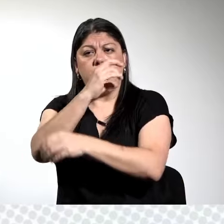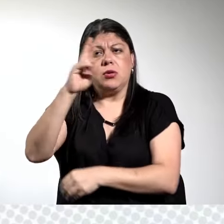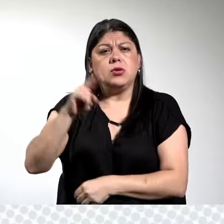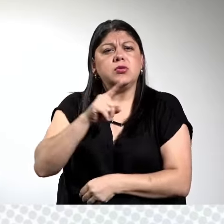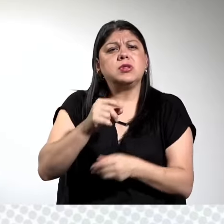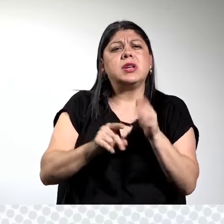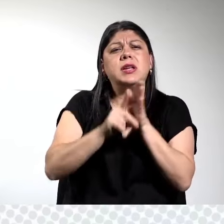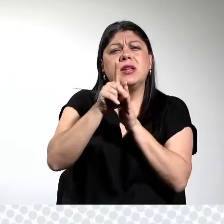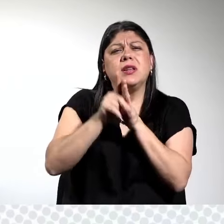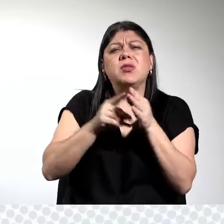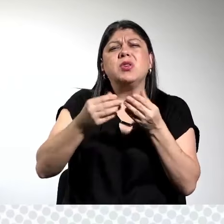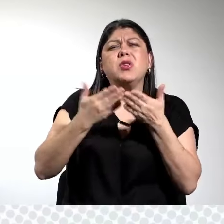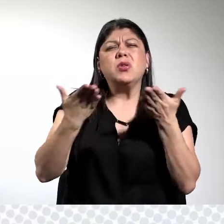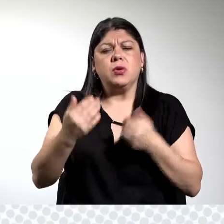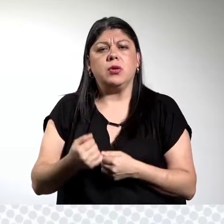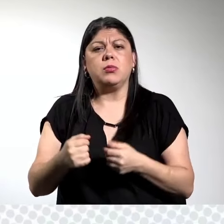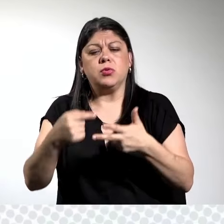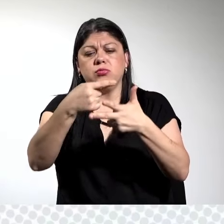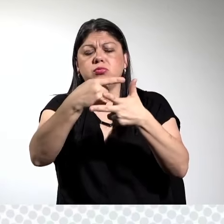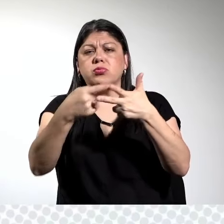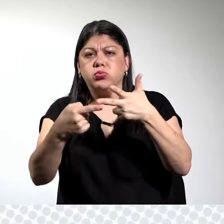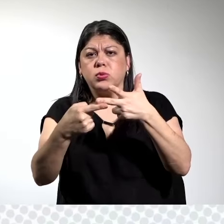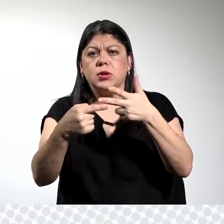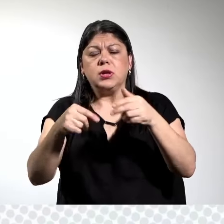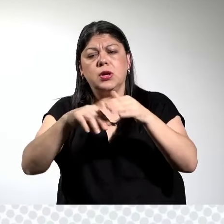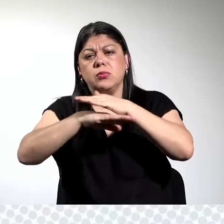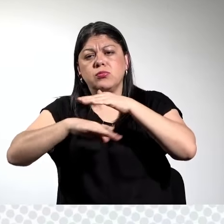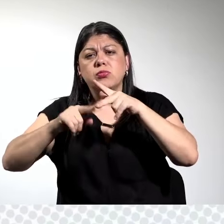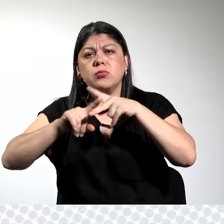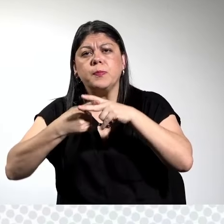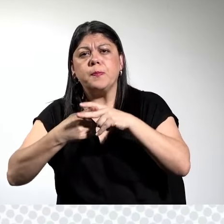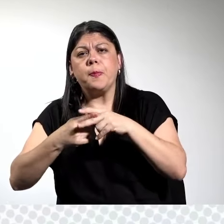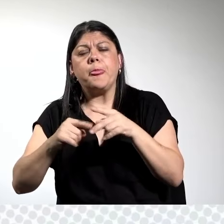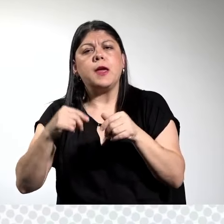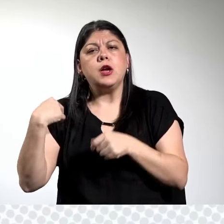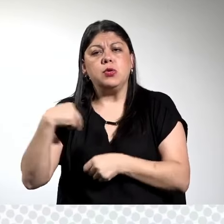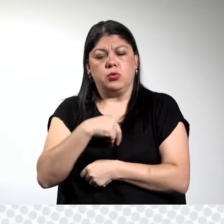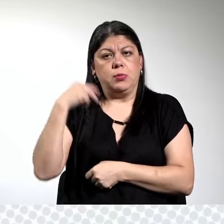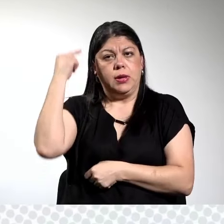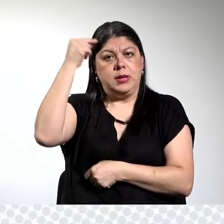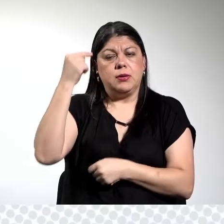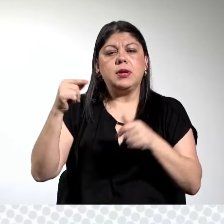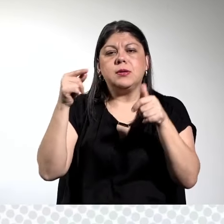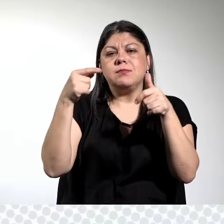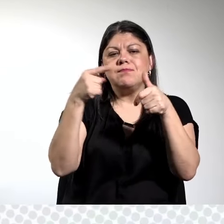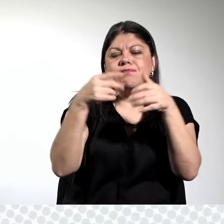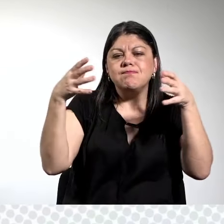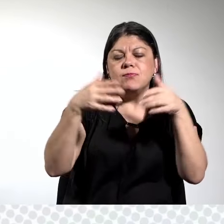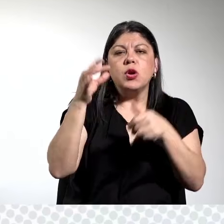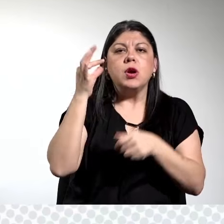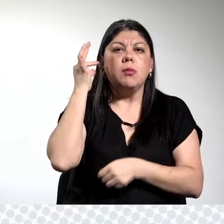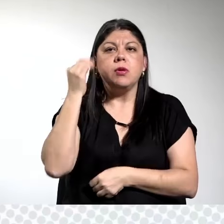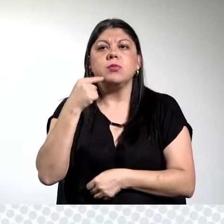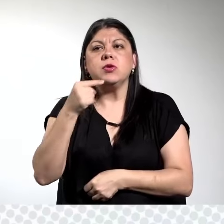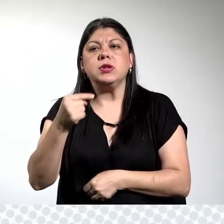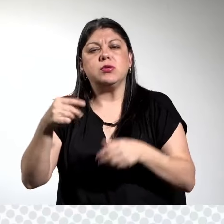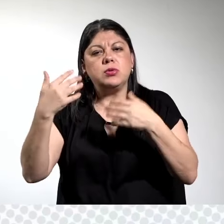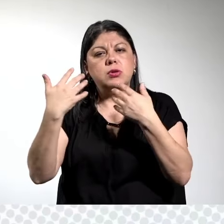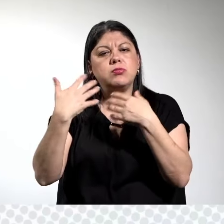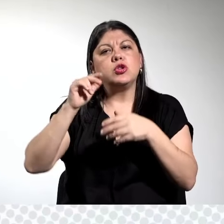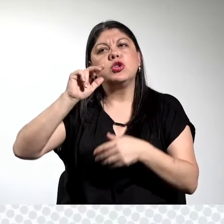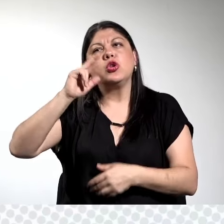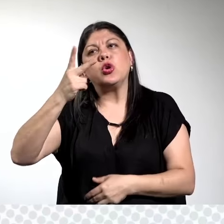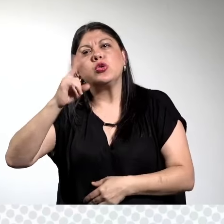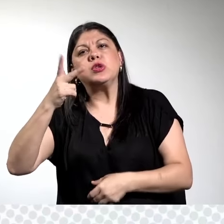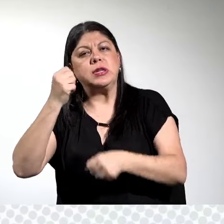piensa desarrollarla? Uno de los 3 pilares de nuestro programa de gobierno es precisamente la situación de las mujeres. Las mujeres, como bien usted decía, enfrentan una doble jornada,